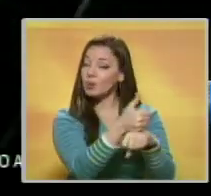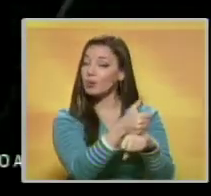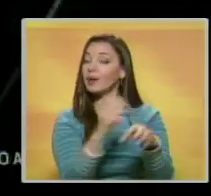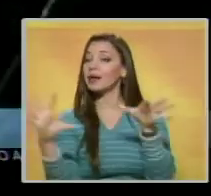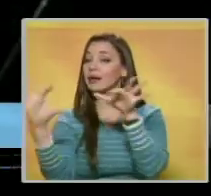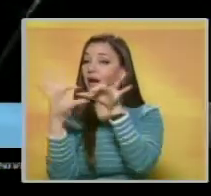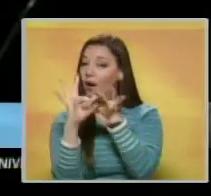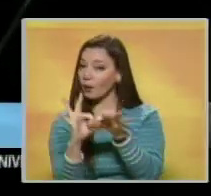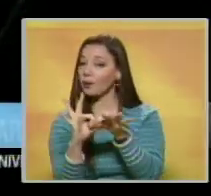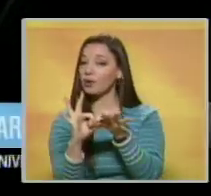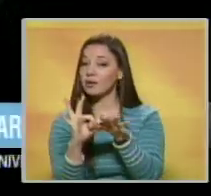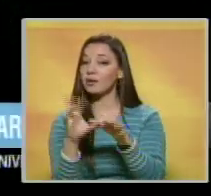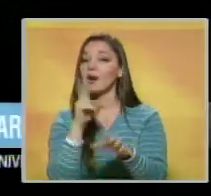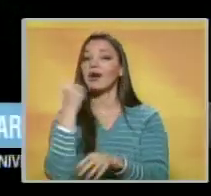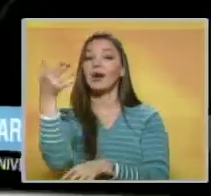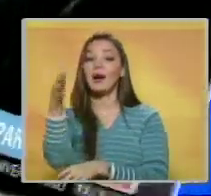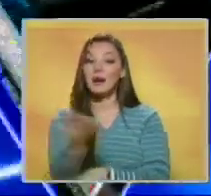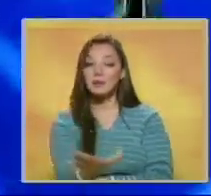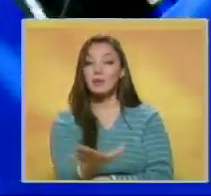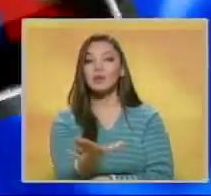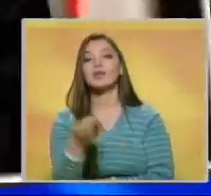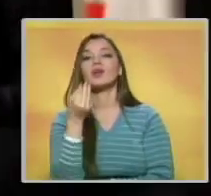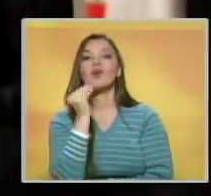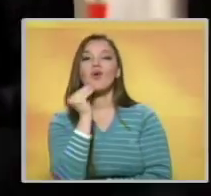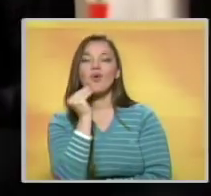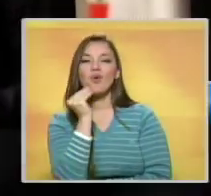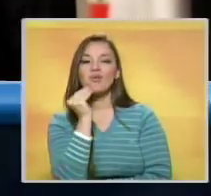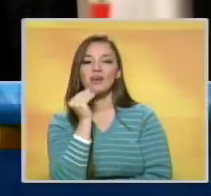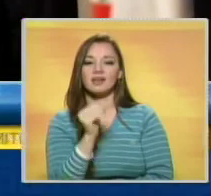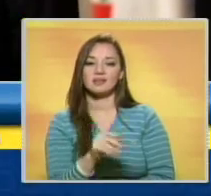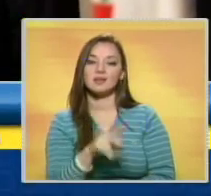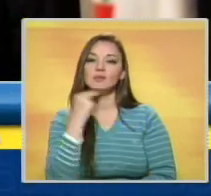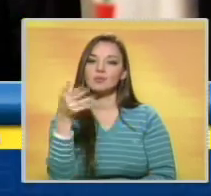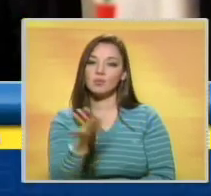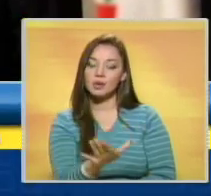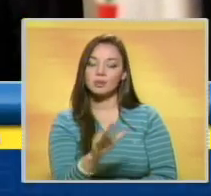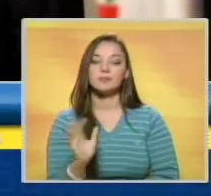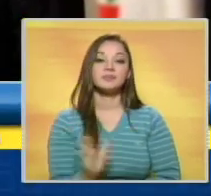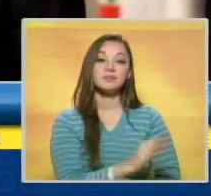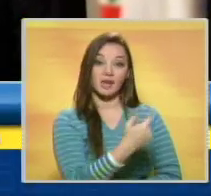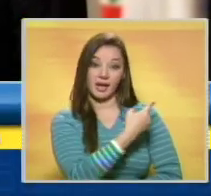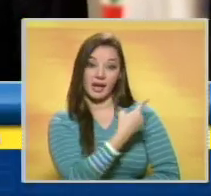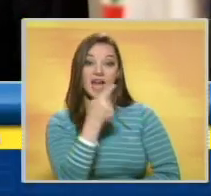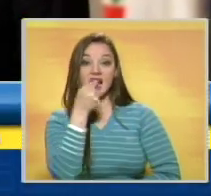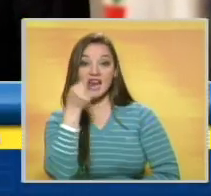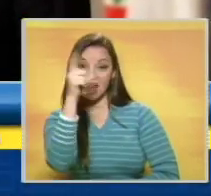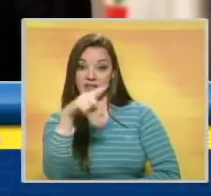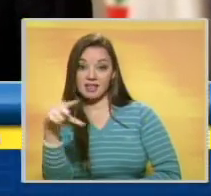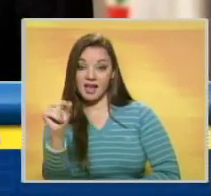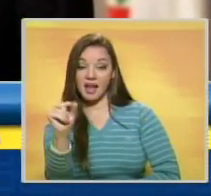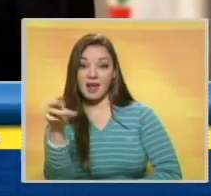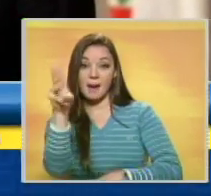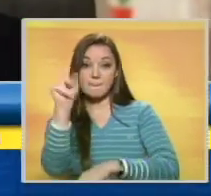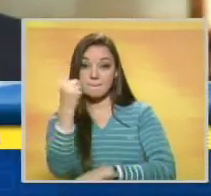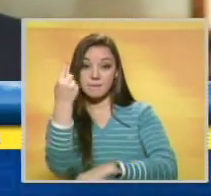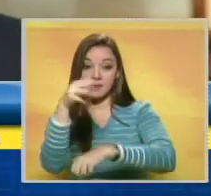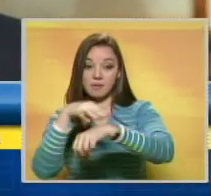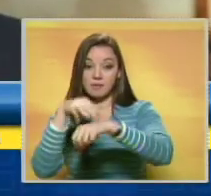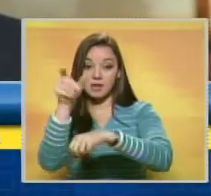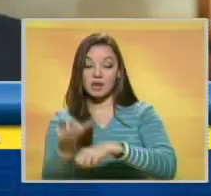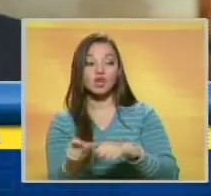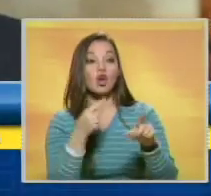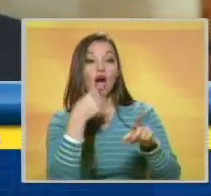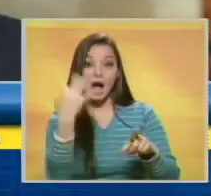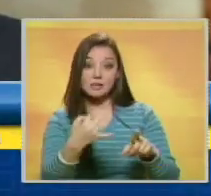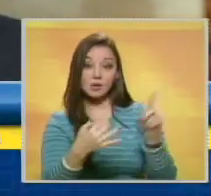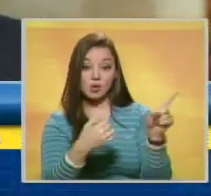posible masacre de los jóvenes. El primer ministro de Italia, Matteo Renzi, aseguró que el presidente de su